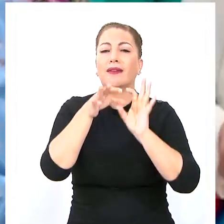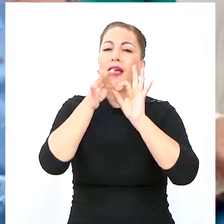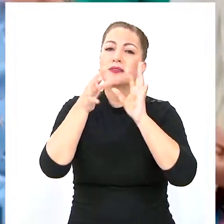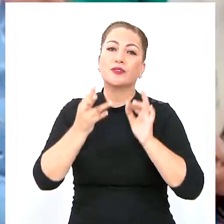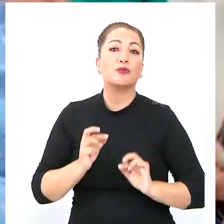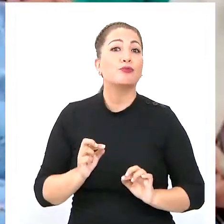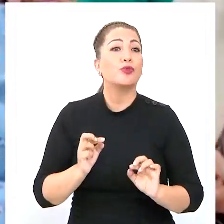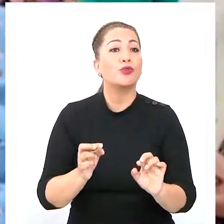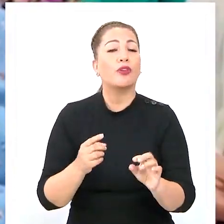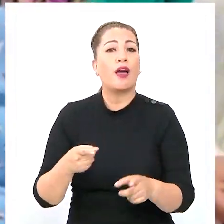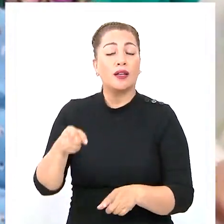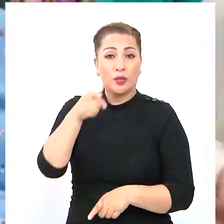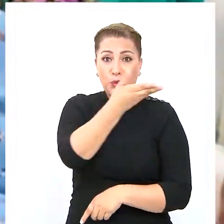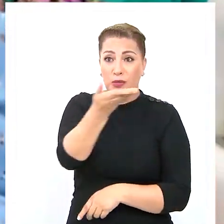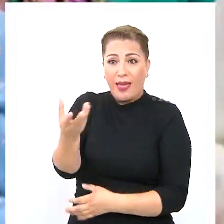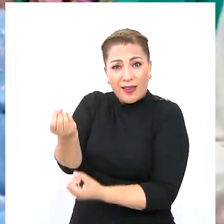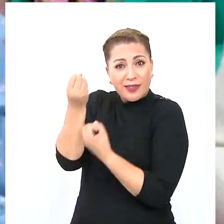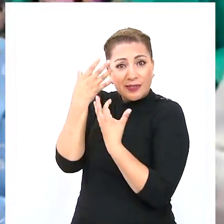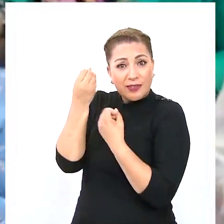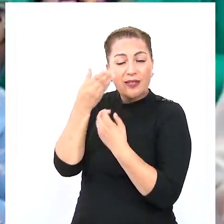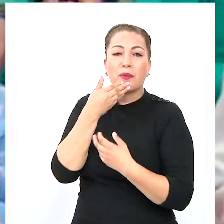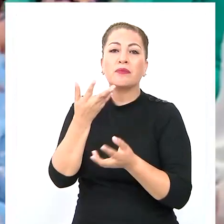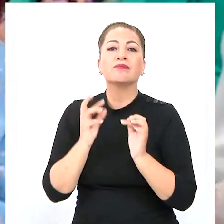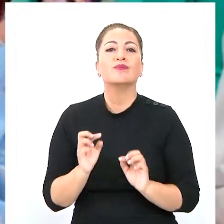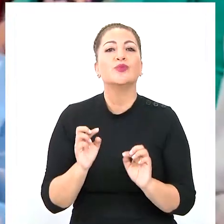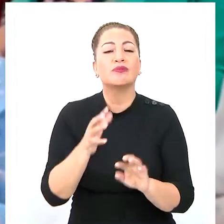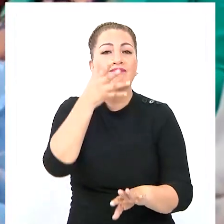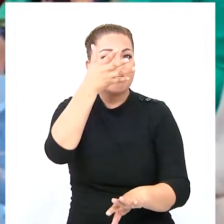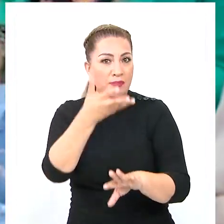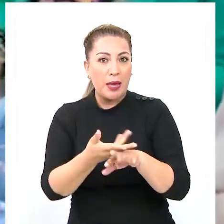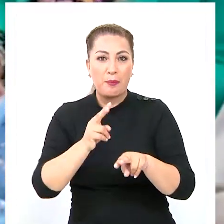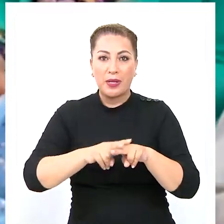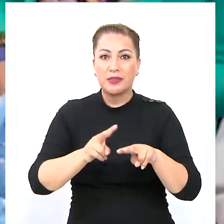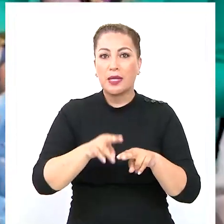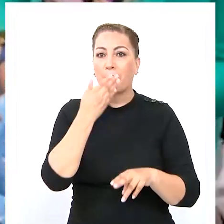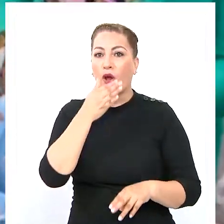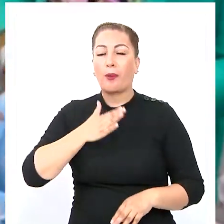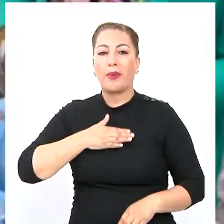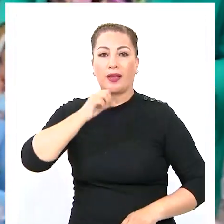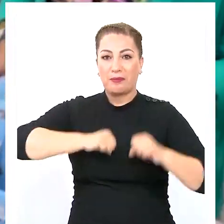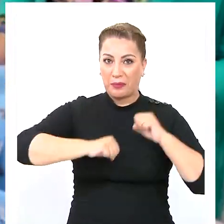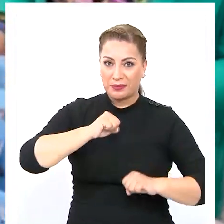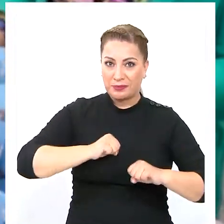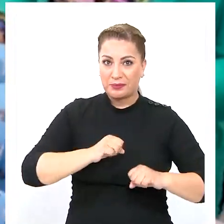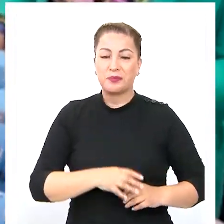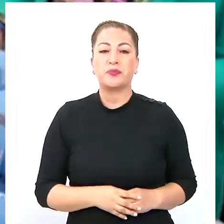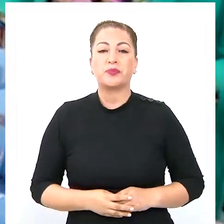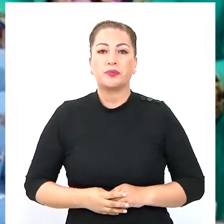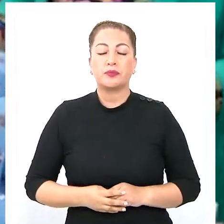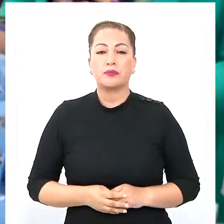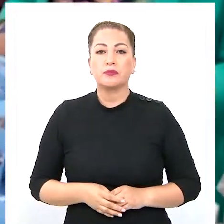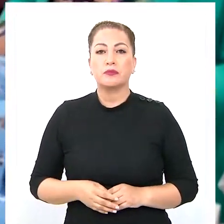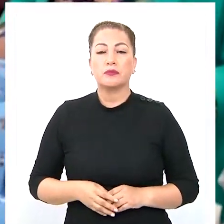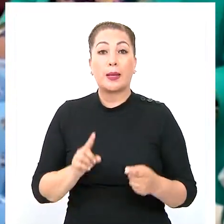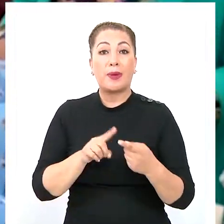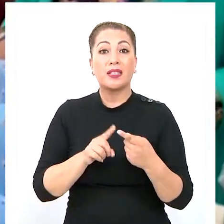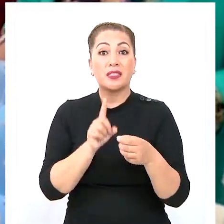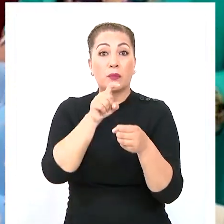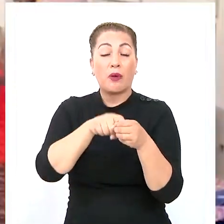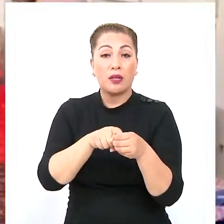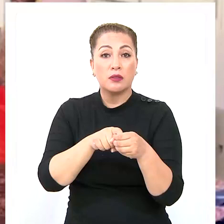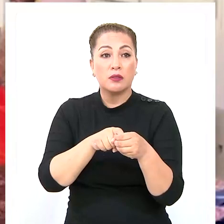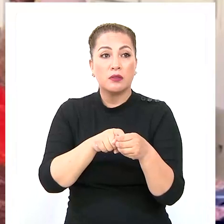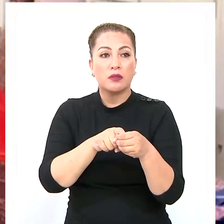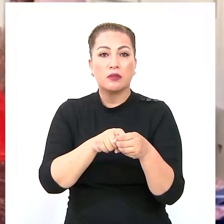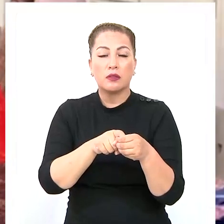posibilidad de haberse capacitado y la posibilidad que tienen para mejorar sus emprendimientos. Participar en el proyecto de FOSIS ha